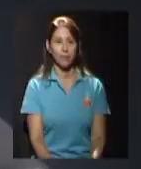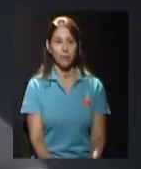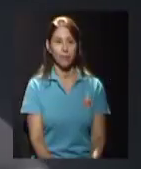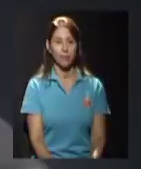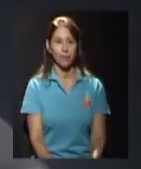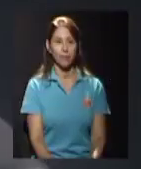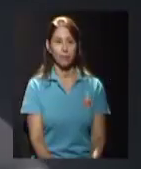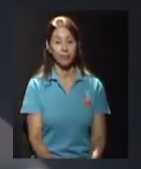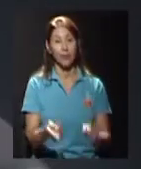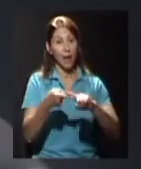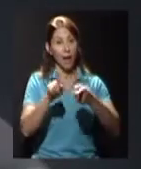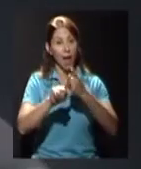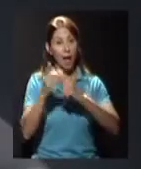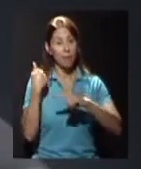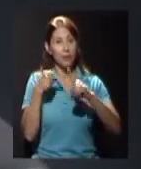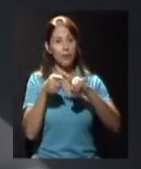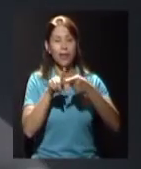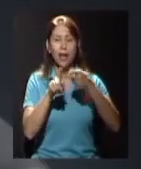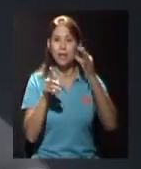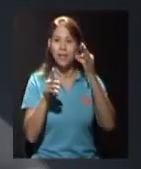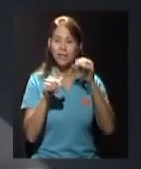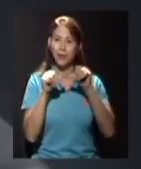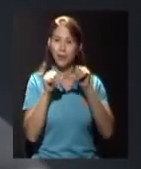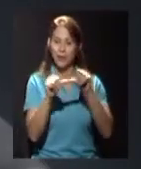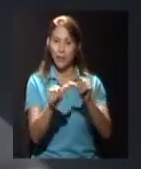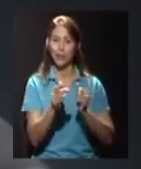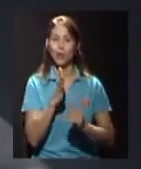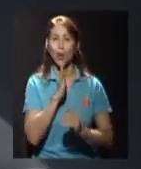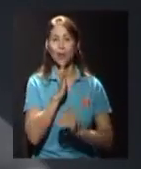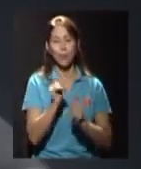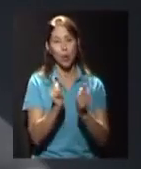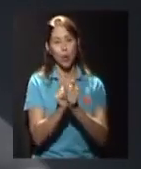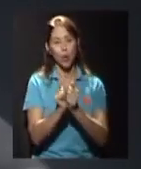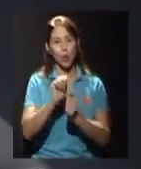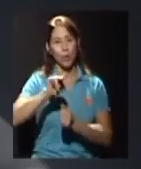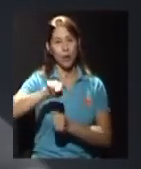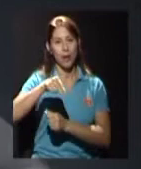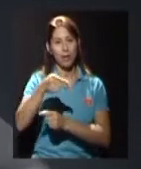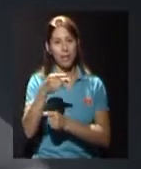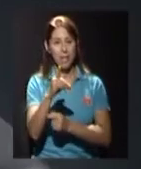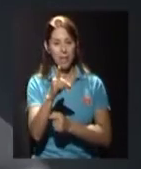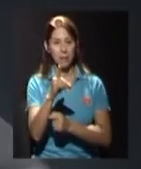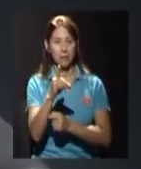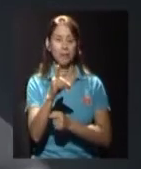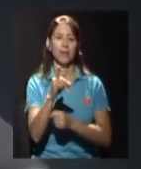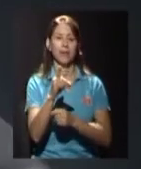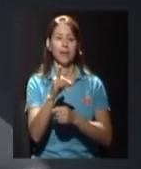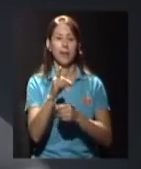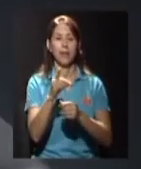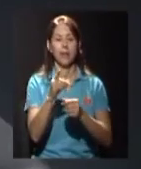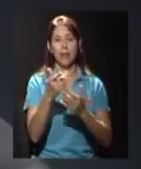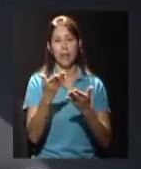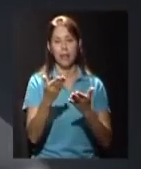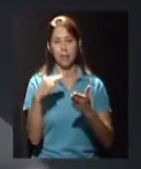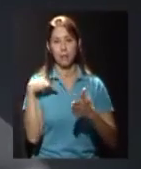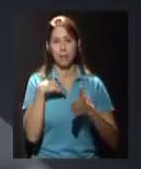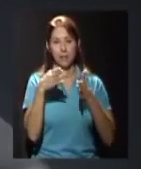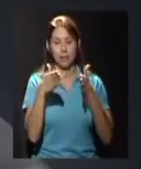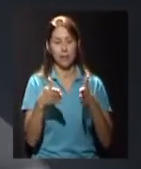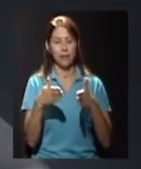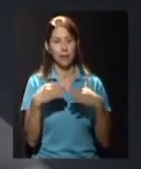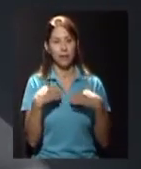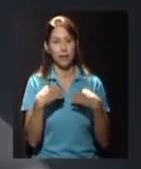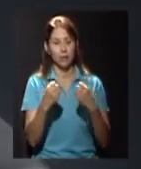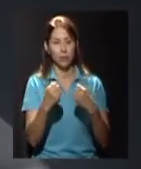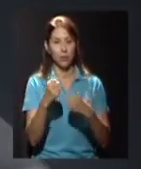continuamos amigas y amigos conversando con el doctor llorca y yo les quería contar